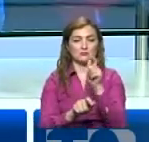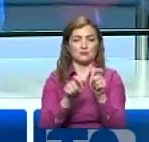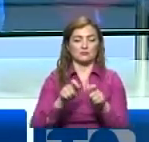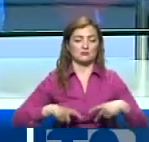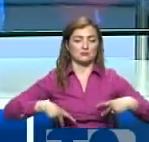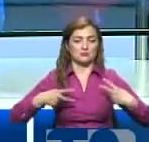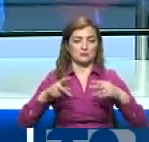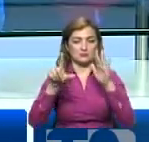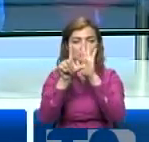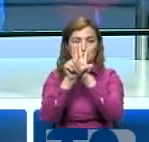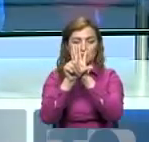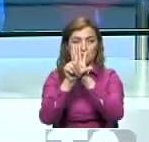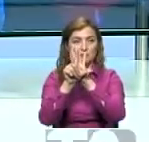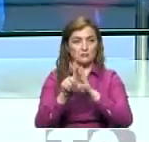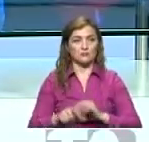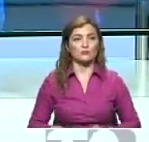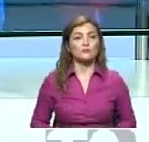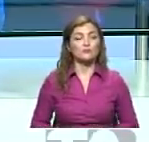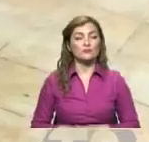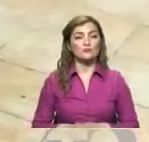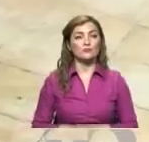radicados legalmente.